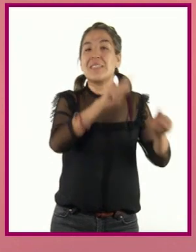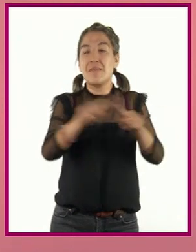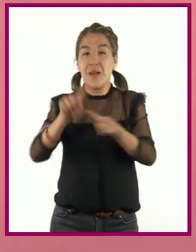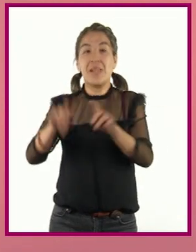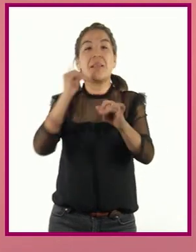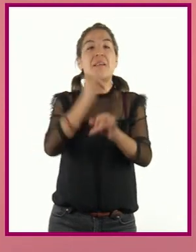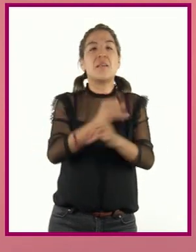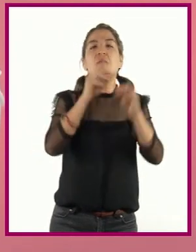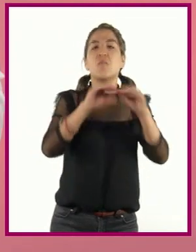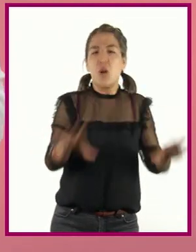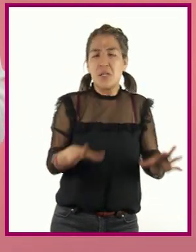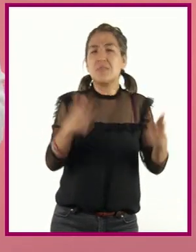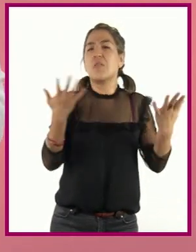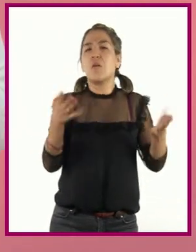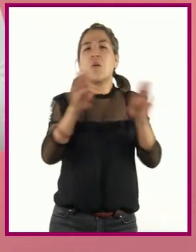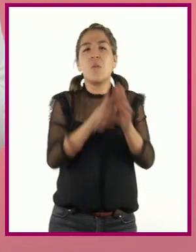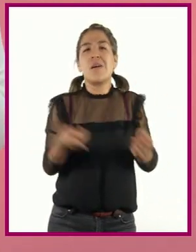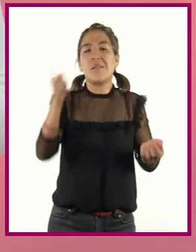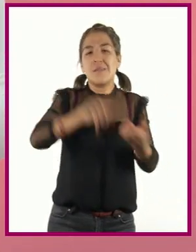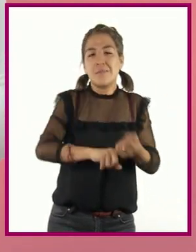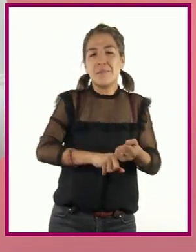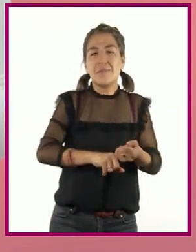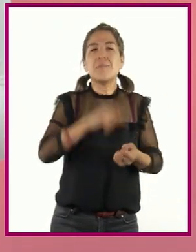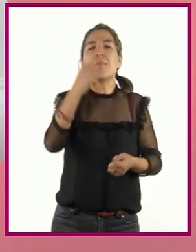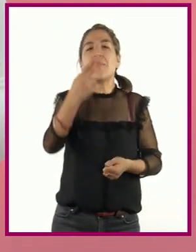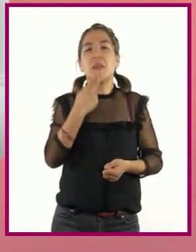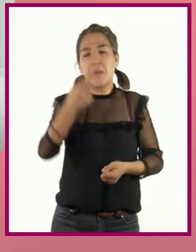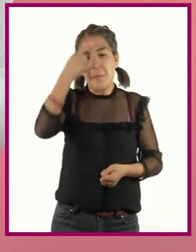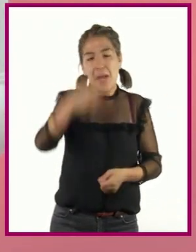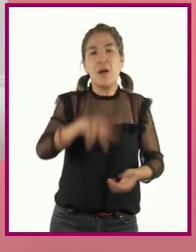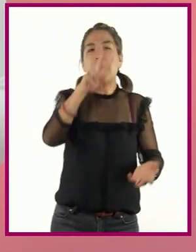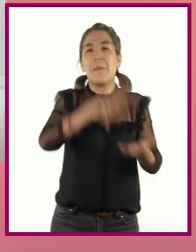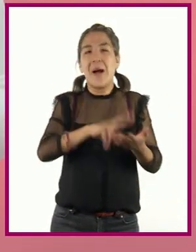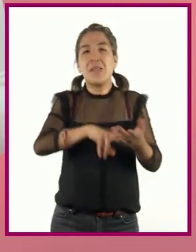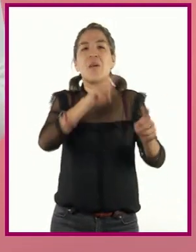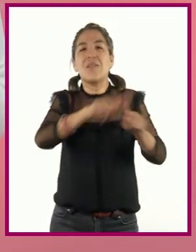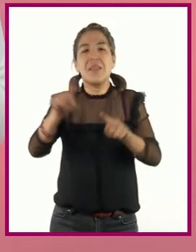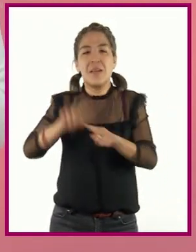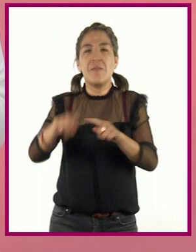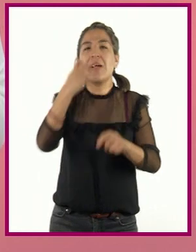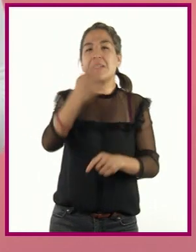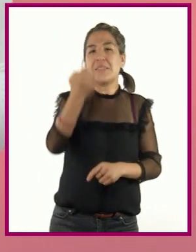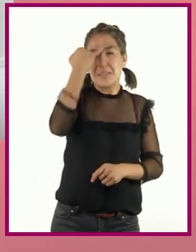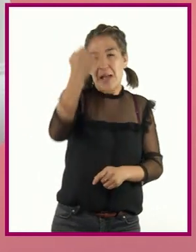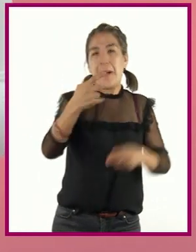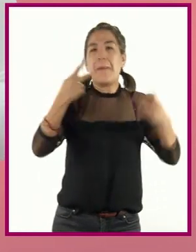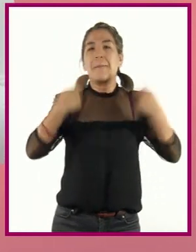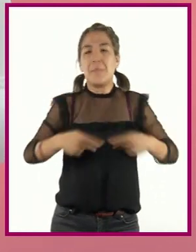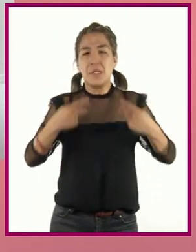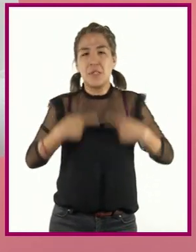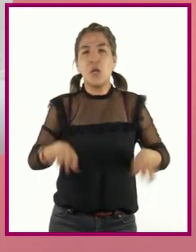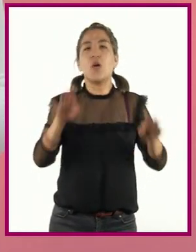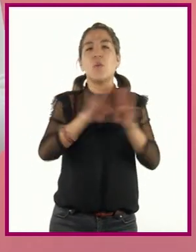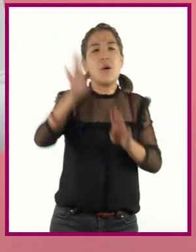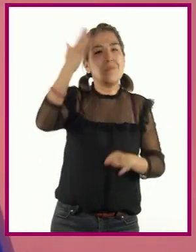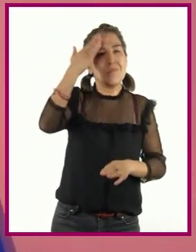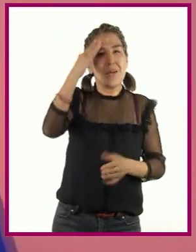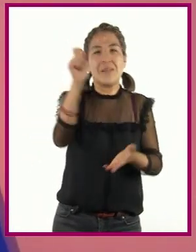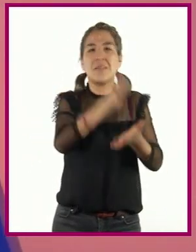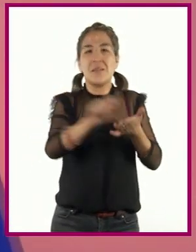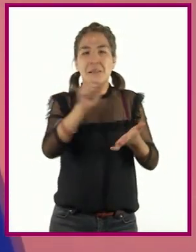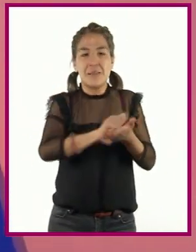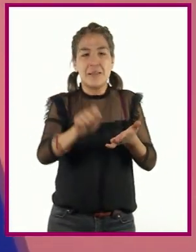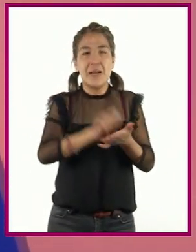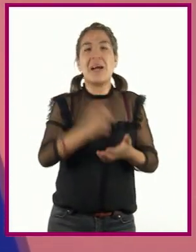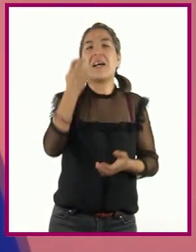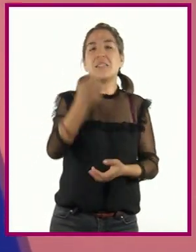fuentes, quizás se encuentren con contenidos que sirvan para valorar diferentes posturas de los autores frente al tema a tratar. No